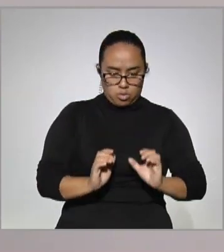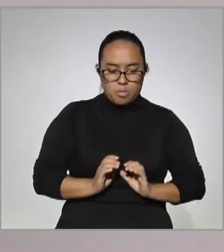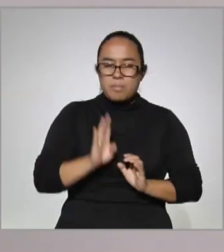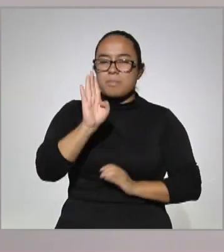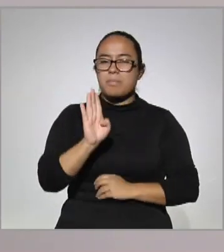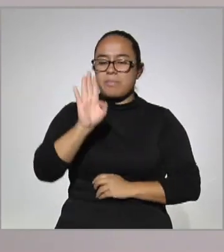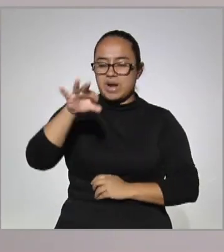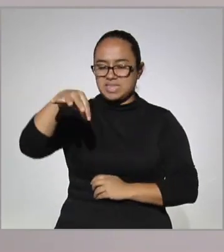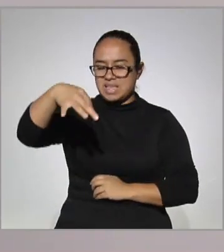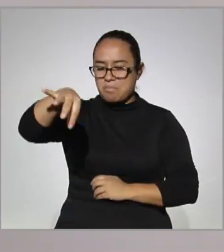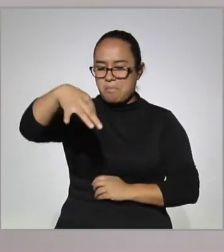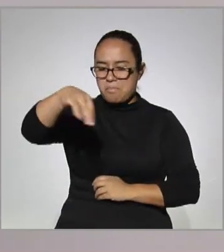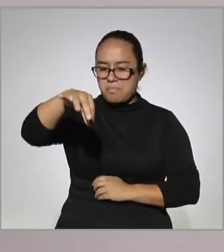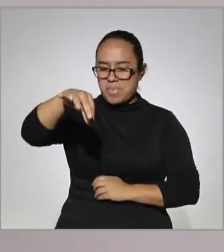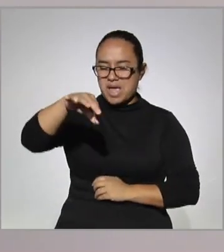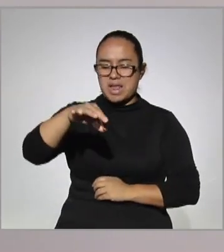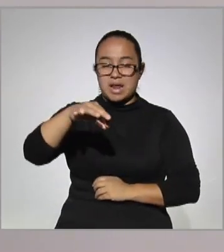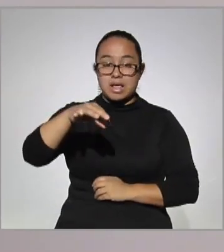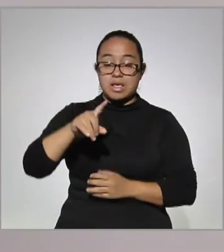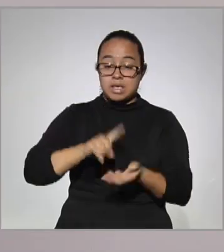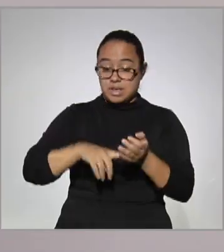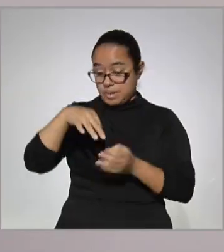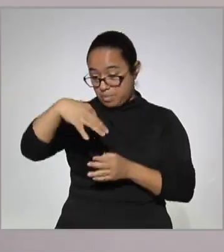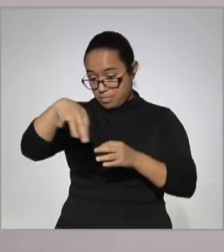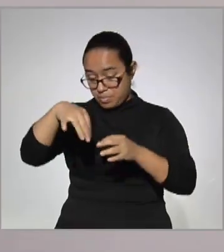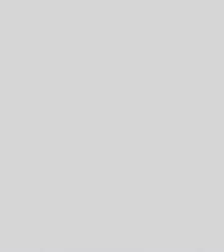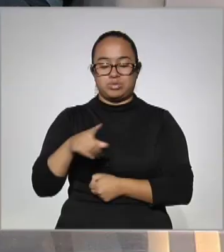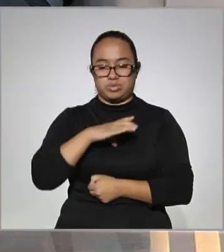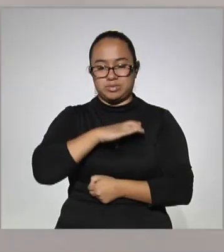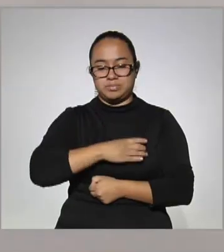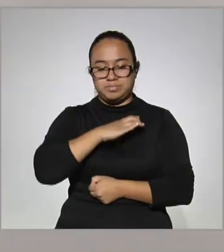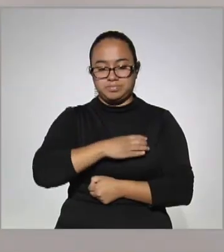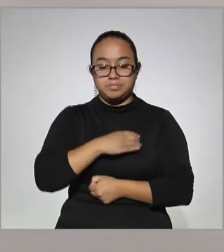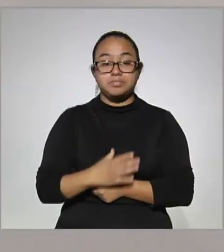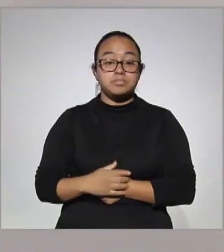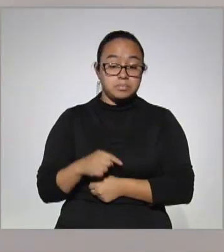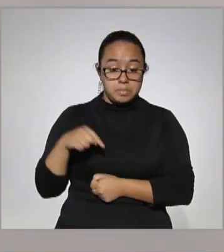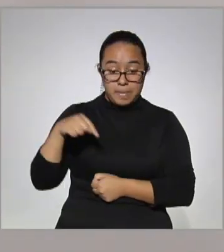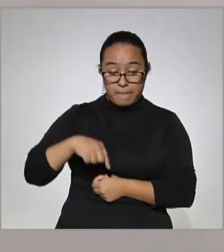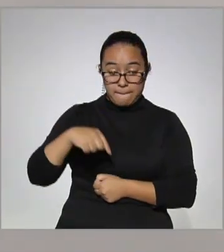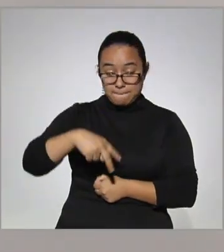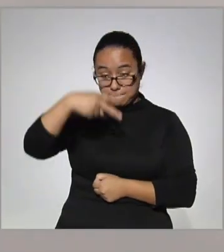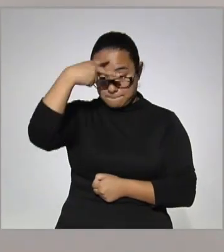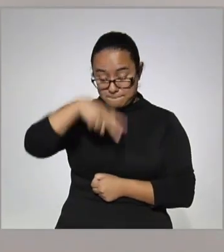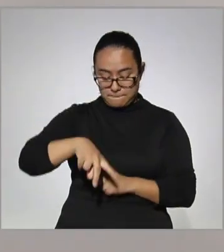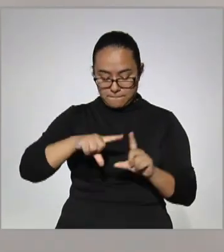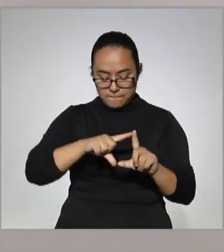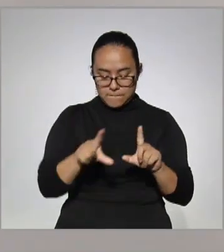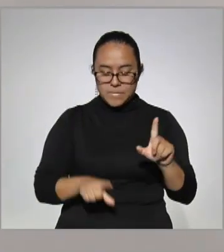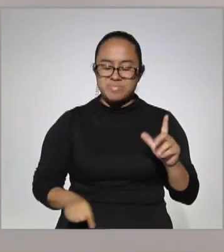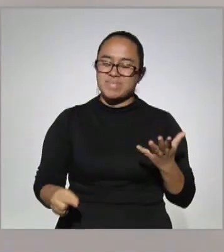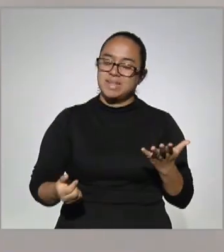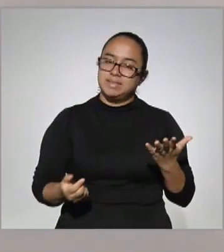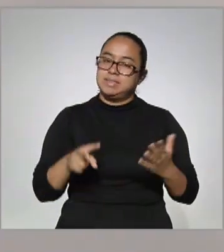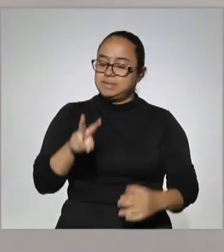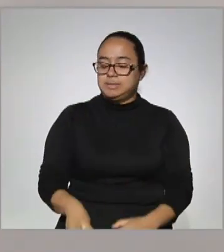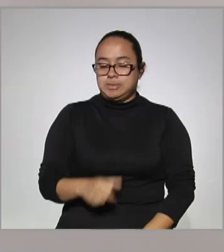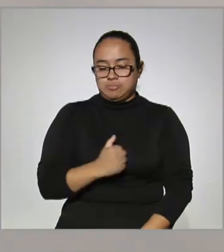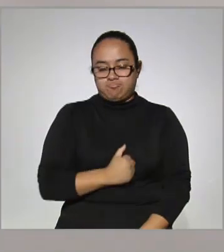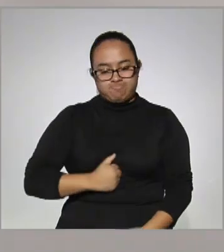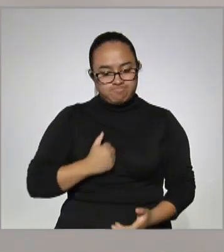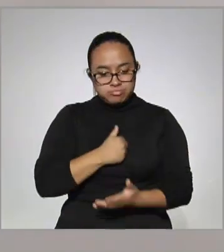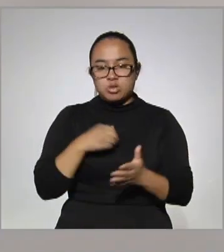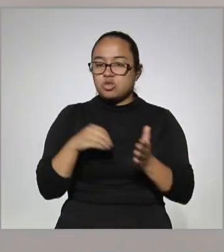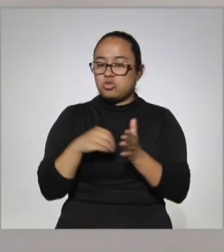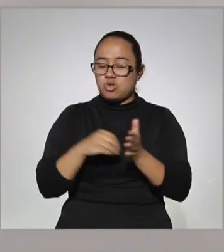pera, y la parte inferior de esa pera es el cérvix. En México, desafortunadamente, sigue presentándose